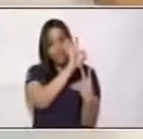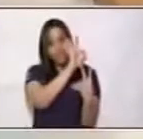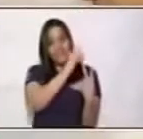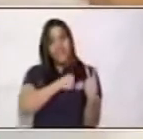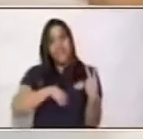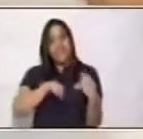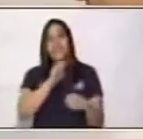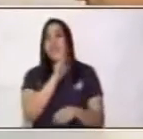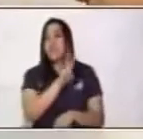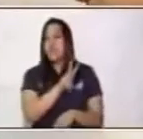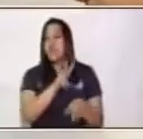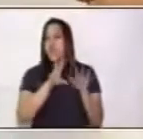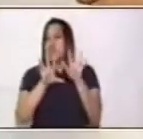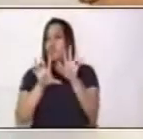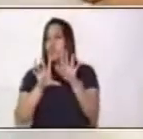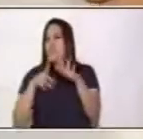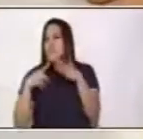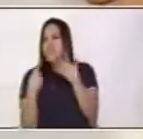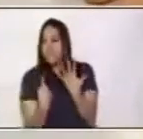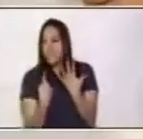de 216.